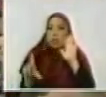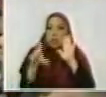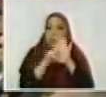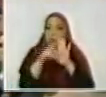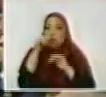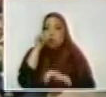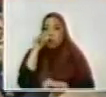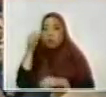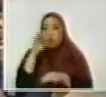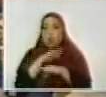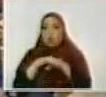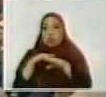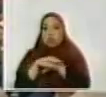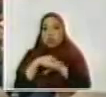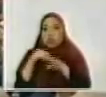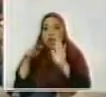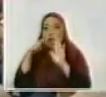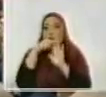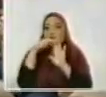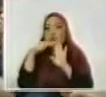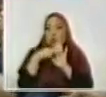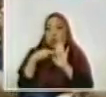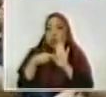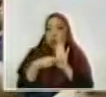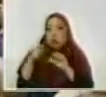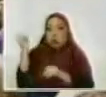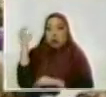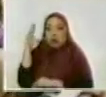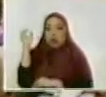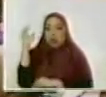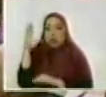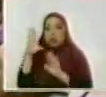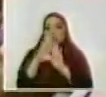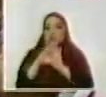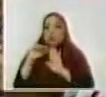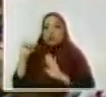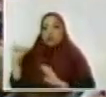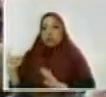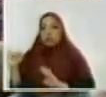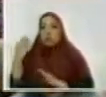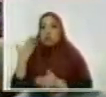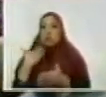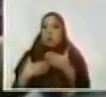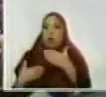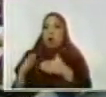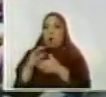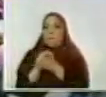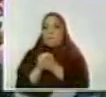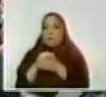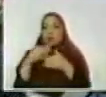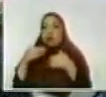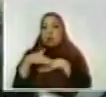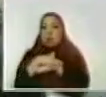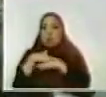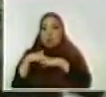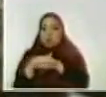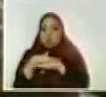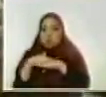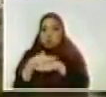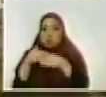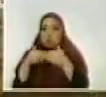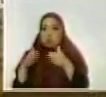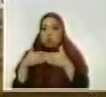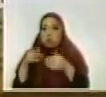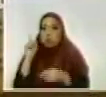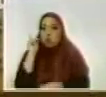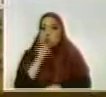pleno funcionamiento institucional de la Asamblea Nacional Constituyente en armonía con los poderes públicos constituidos, dictada